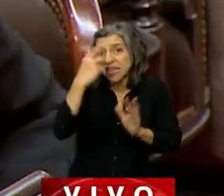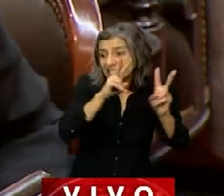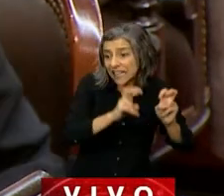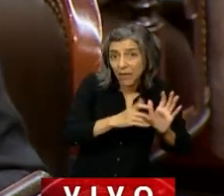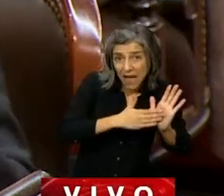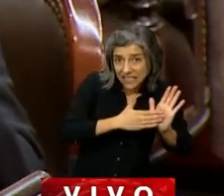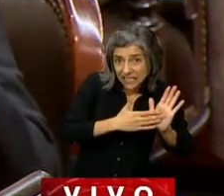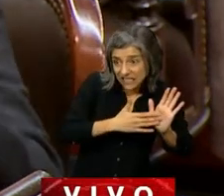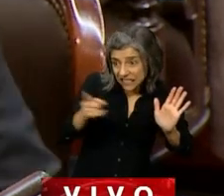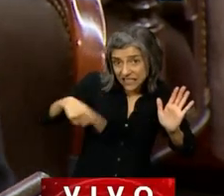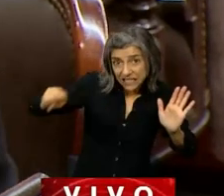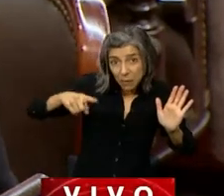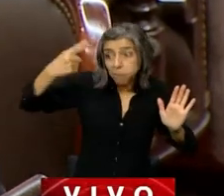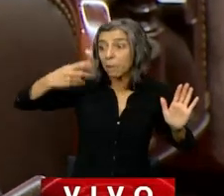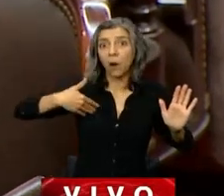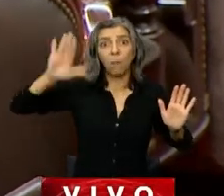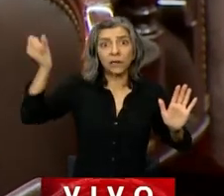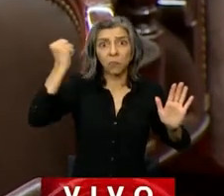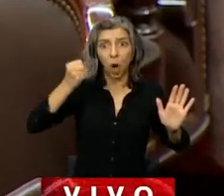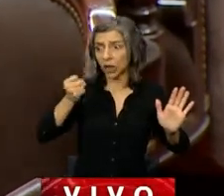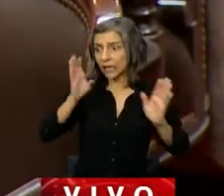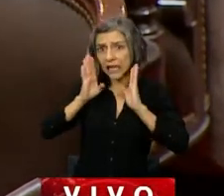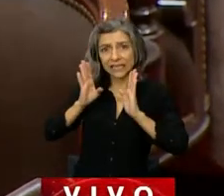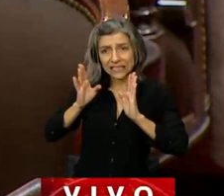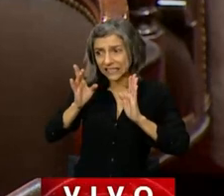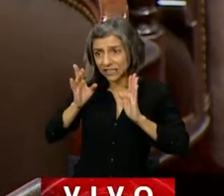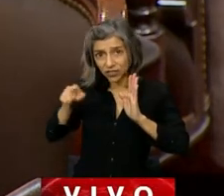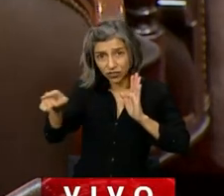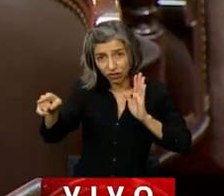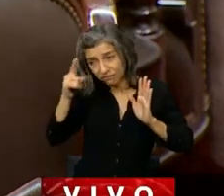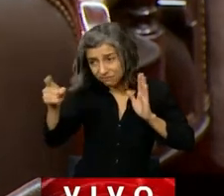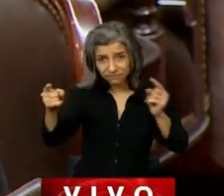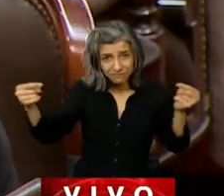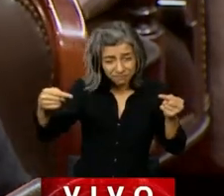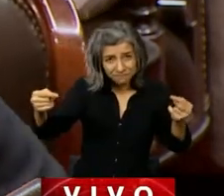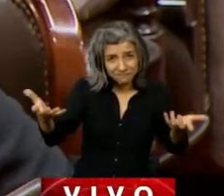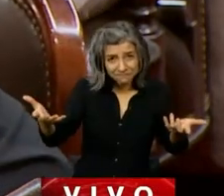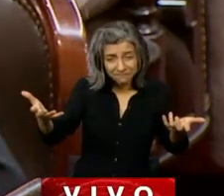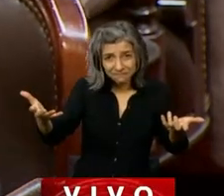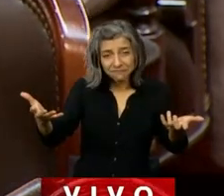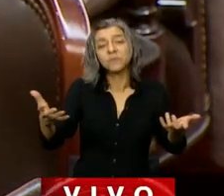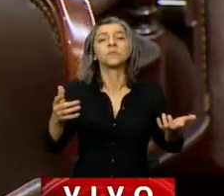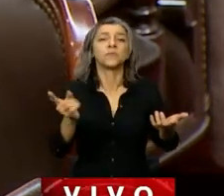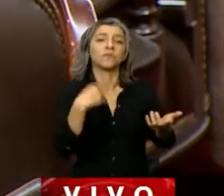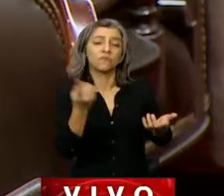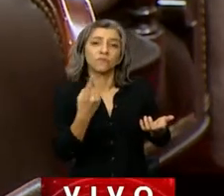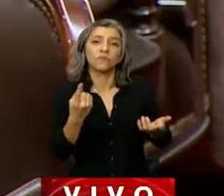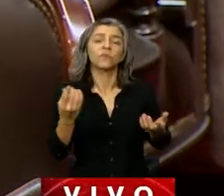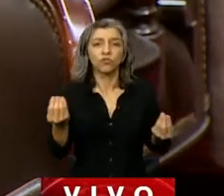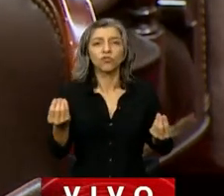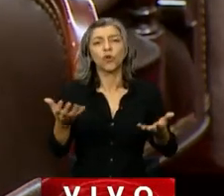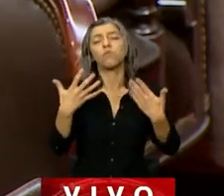prioridad. Quiero dejar en claro lo siguiente. Todos nosotros, no solo que estamos a favor de las áreas